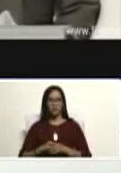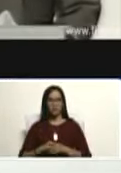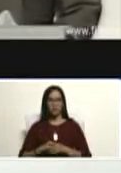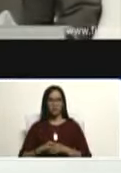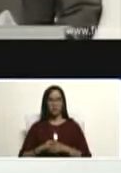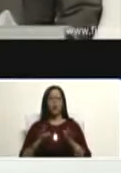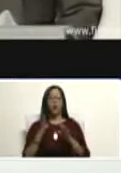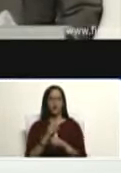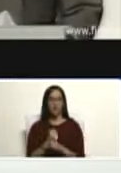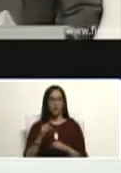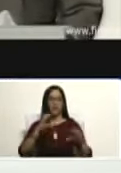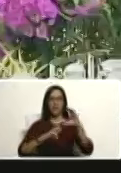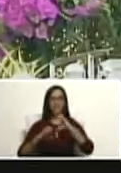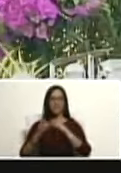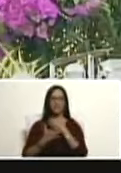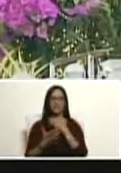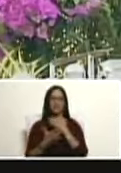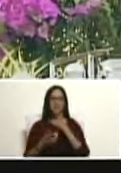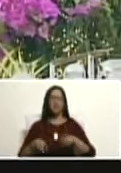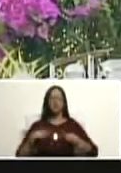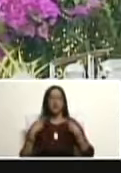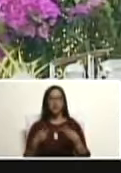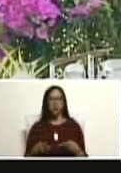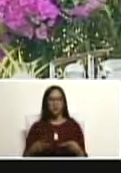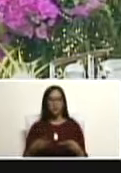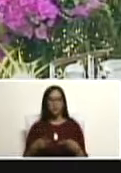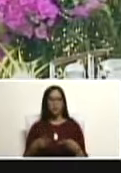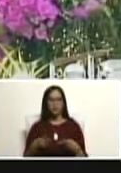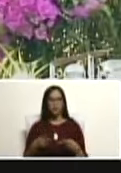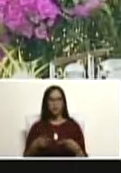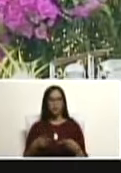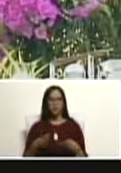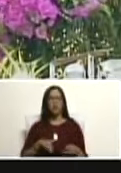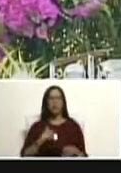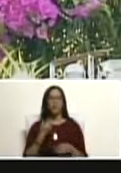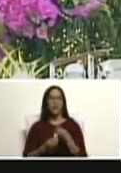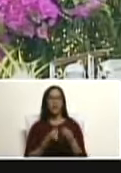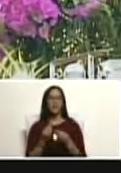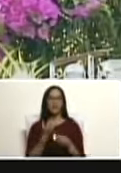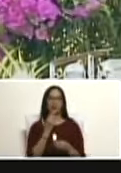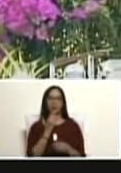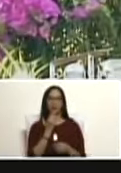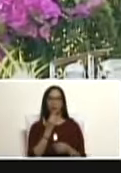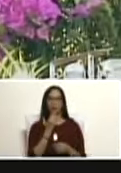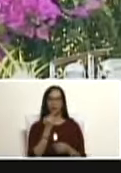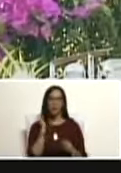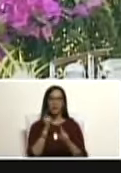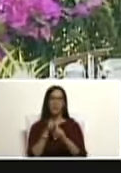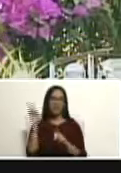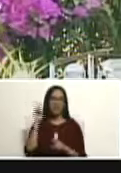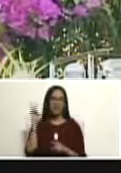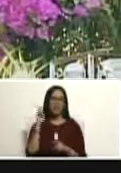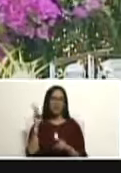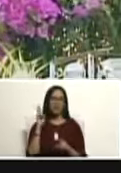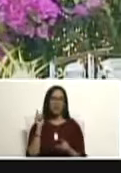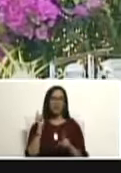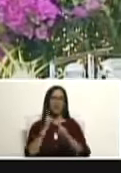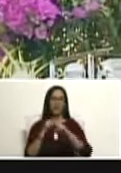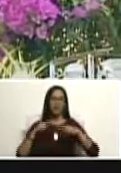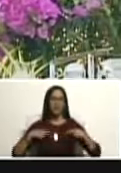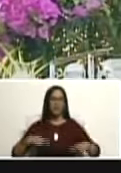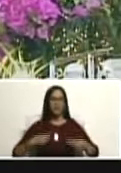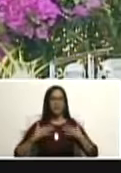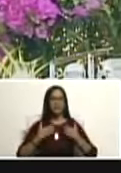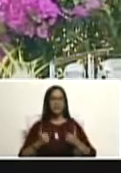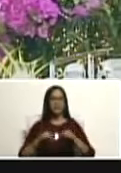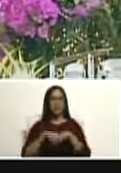Confío que la ciencia y la tecnología y la innovación puedan hacer algo desde Venezuela y desde la humanidad para salvar